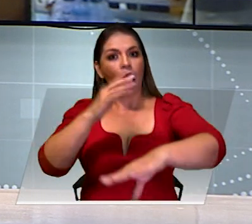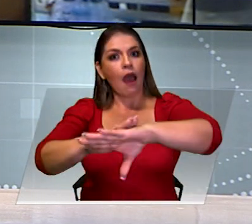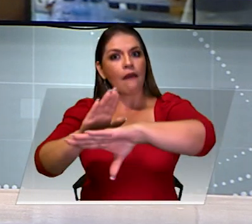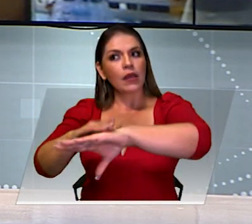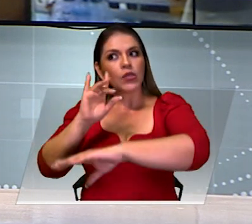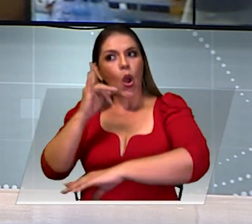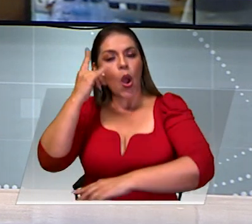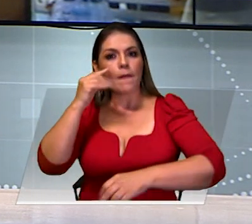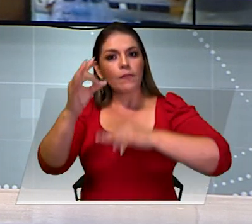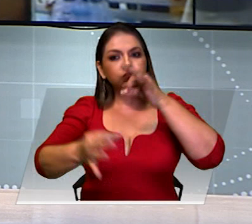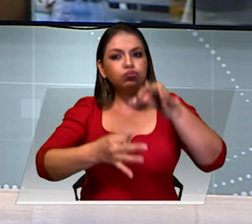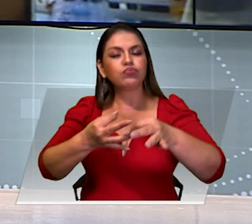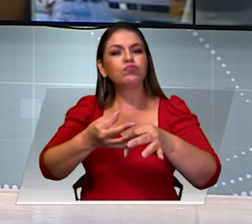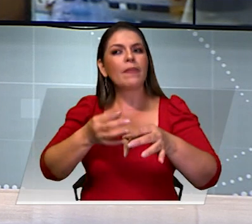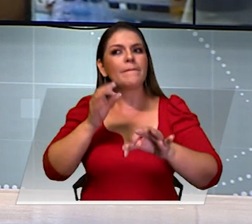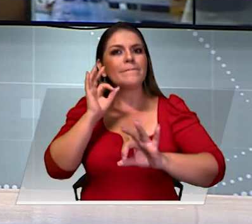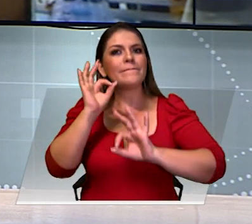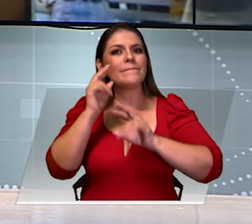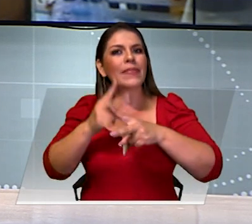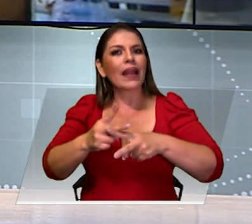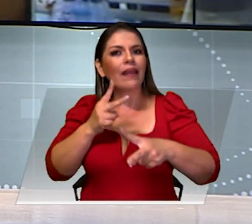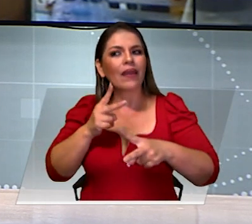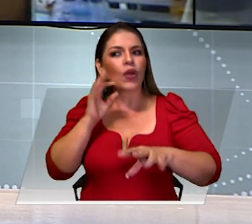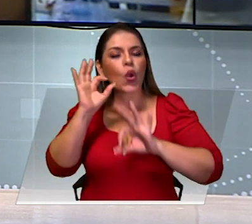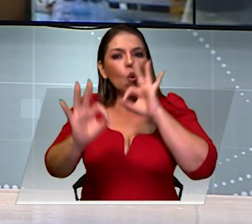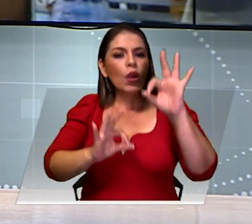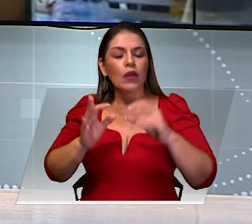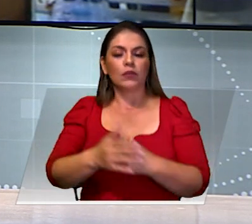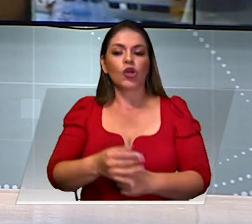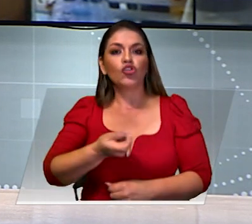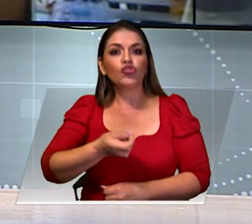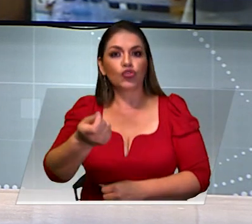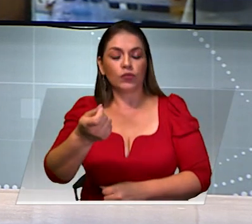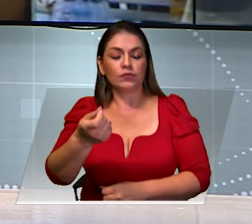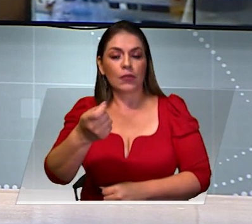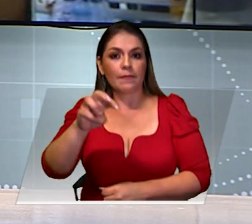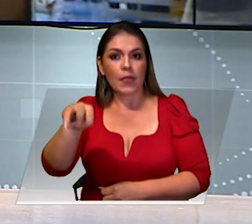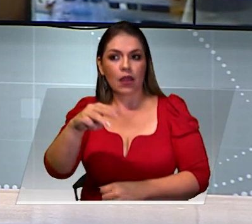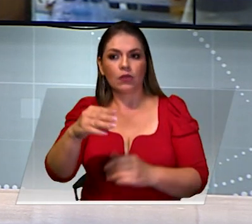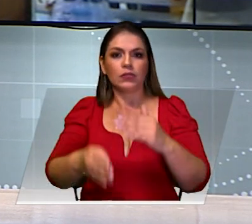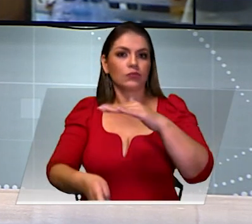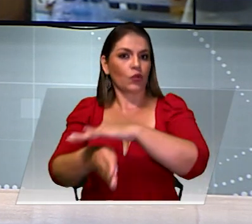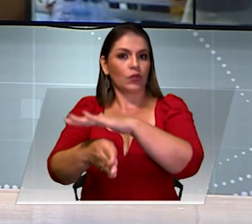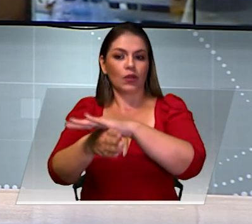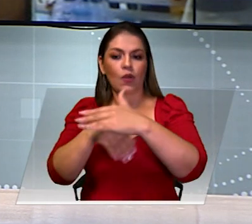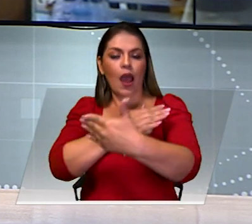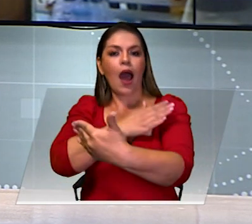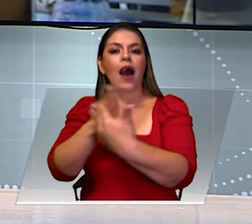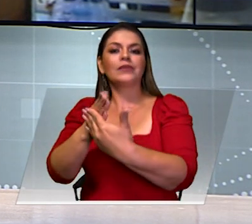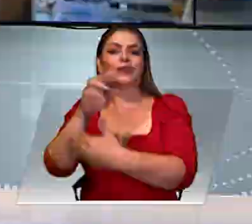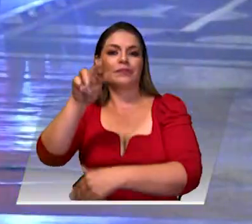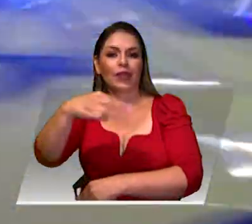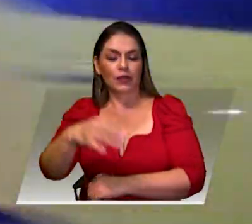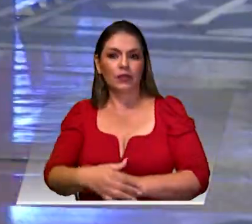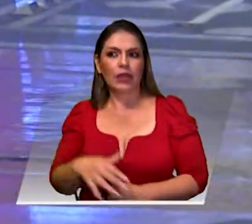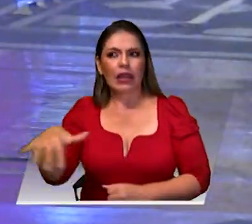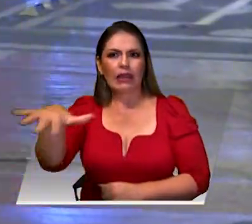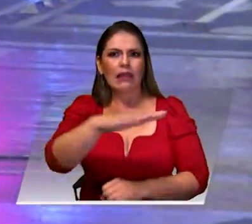miércoles la ocupación de las camas uci en el departamento ya supera el 82 por ciento